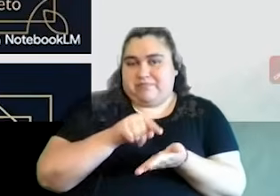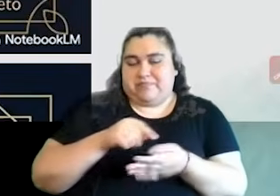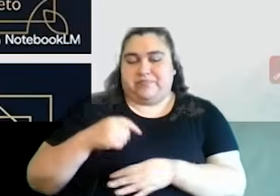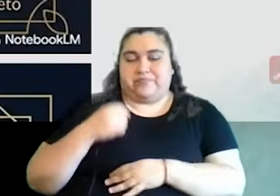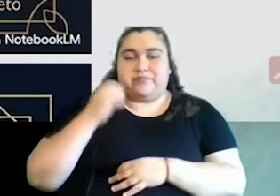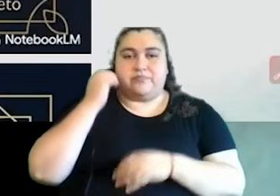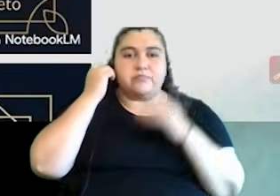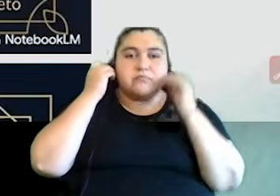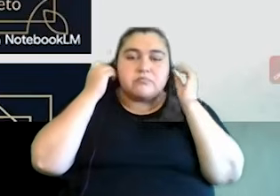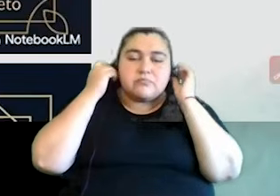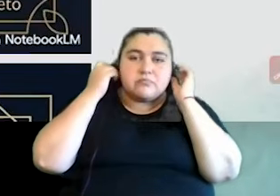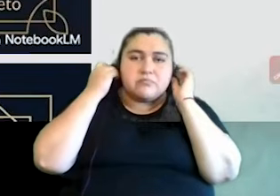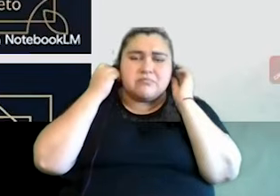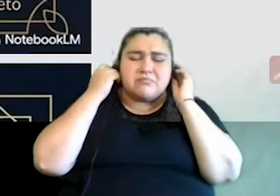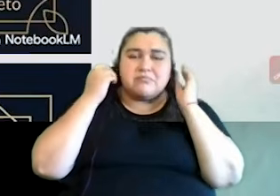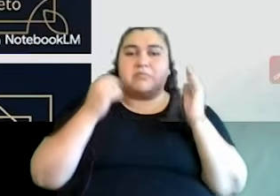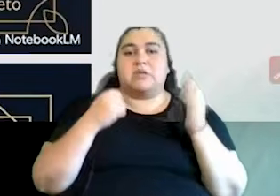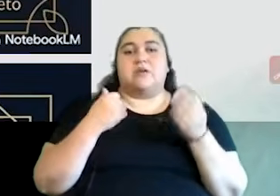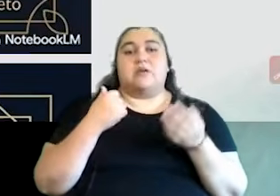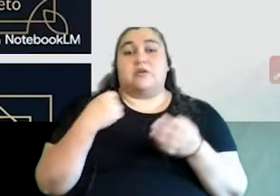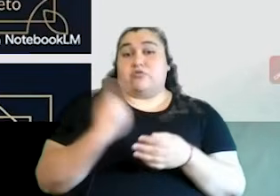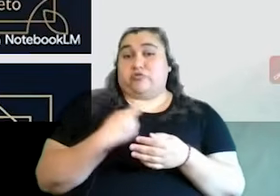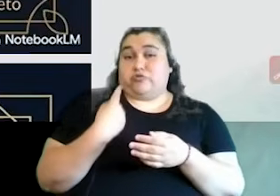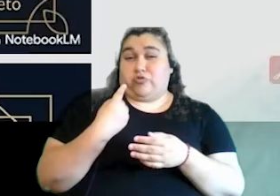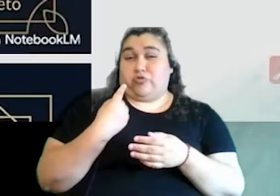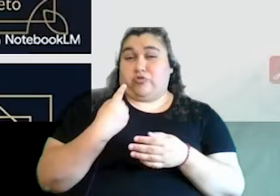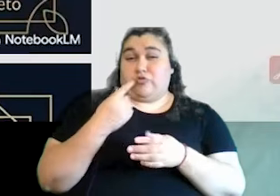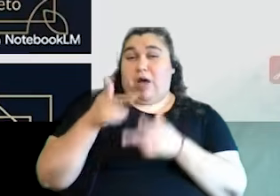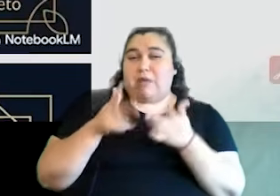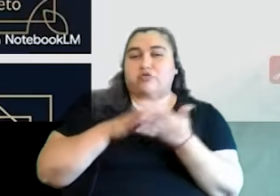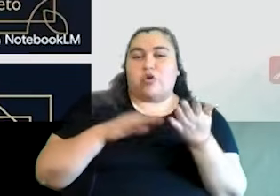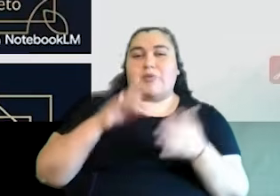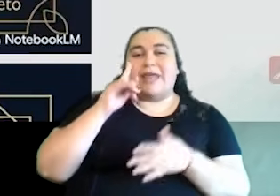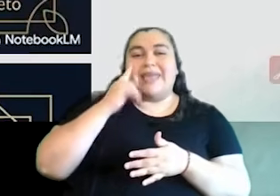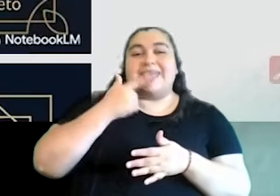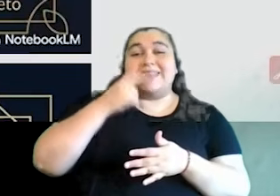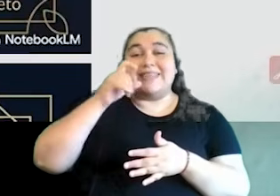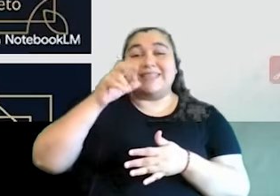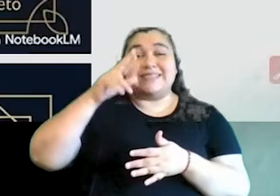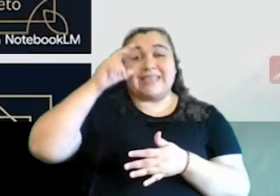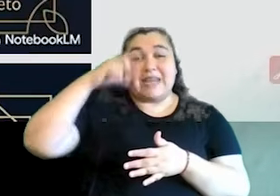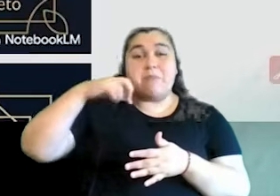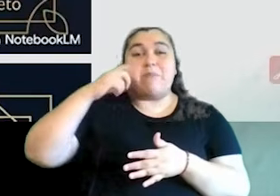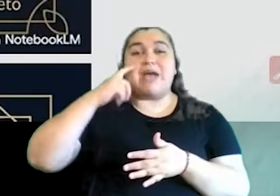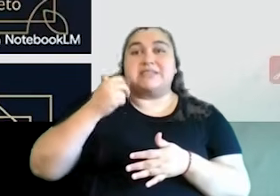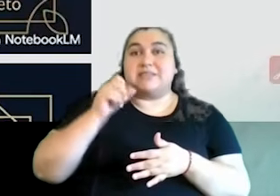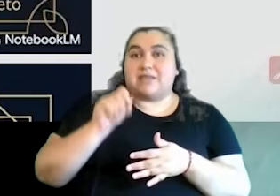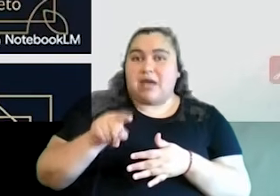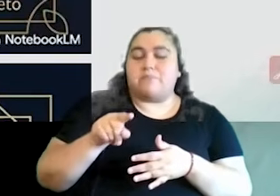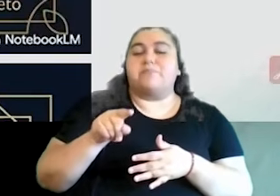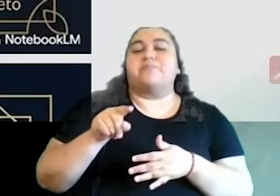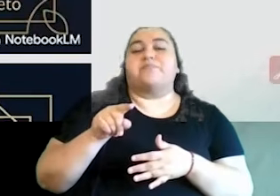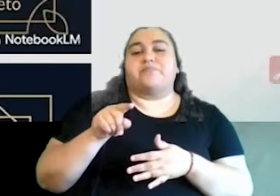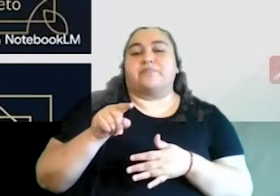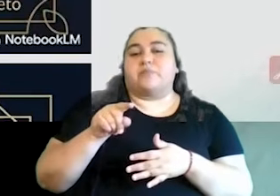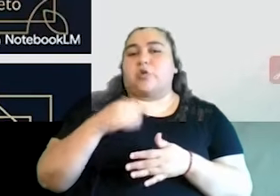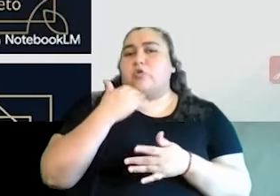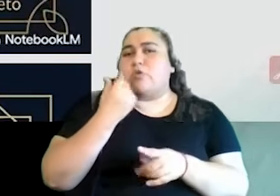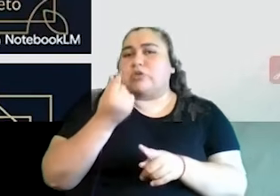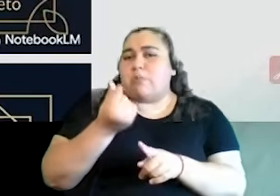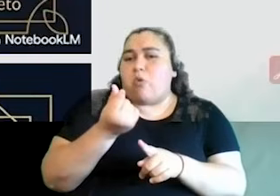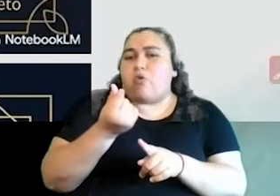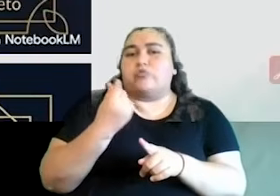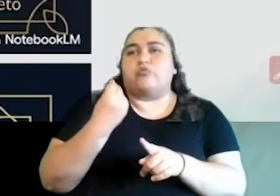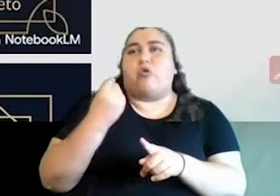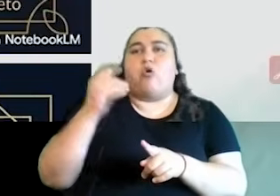Cuando nosotros hablemos de discrepancia significativa en régimen simplificado, No importa el monto, pero si el contribuyente